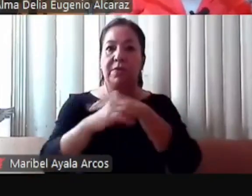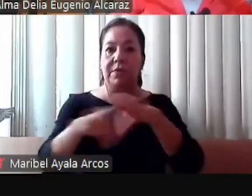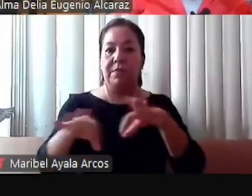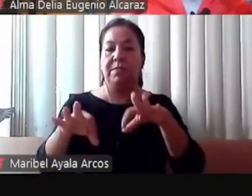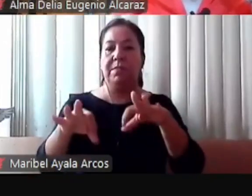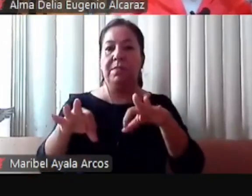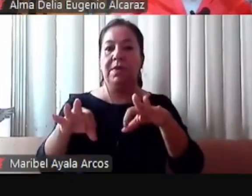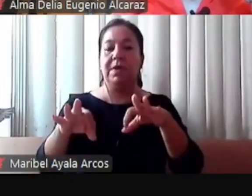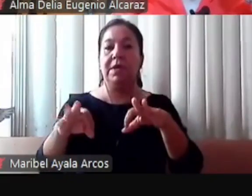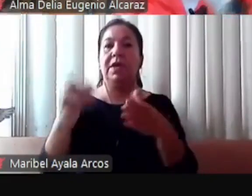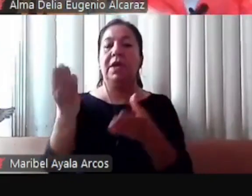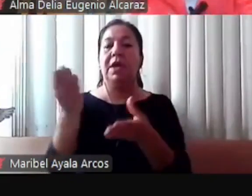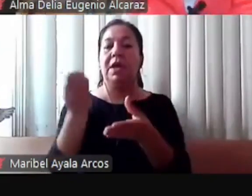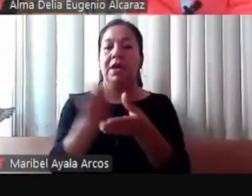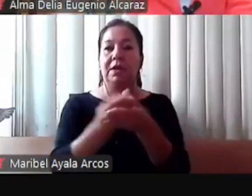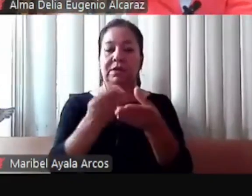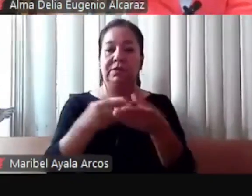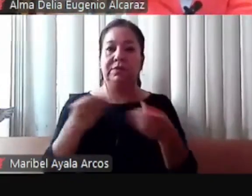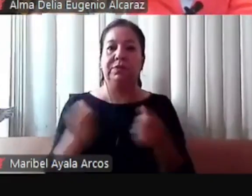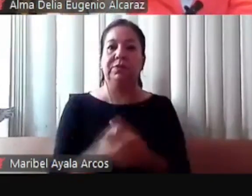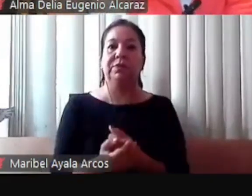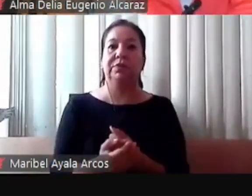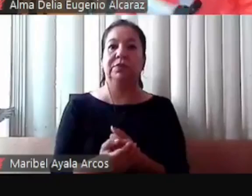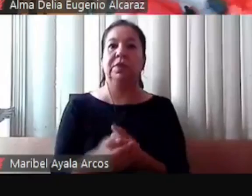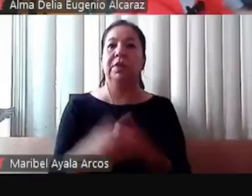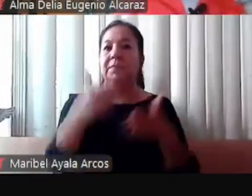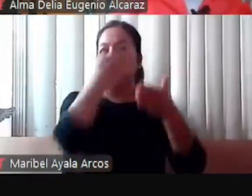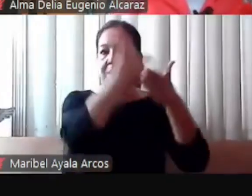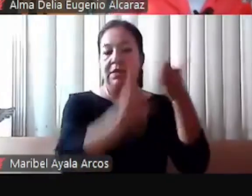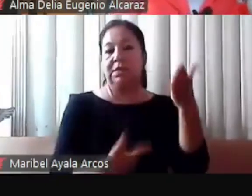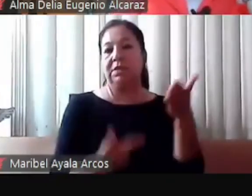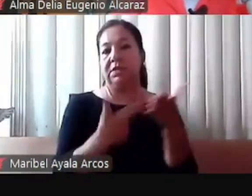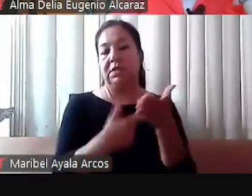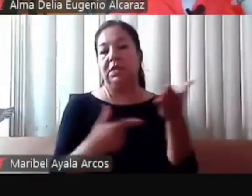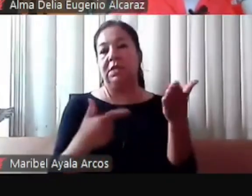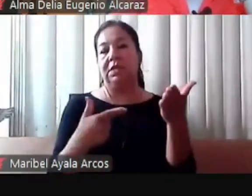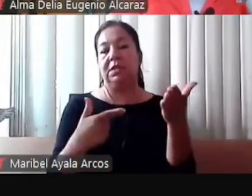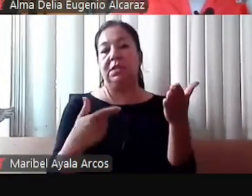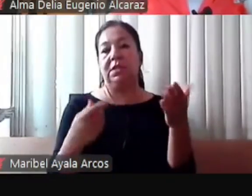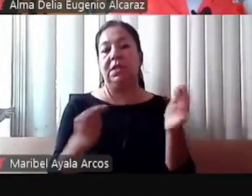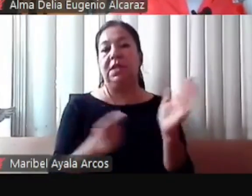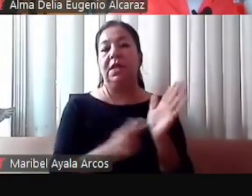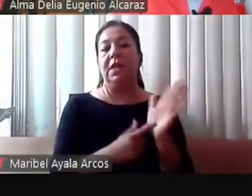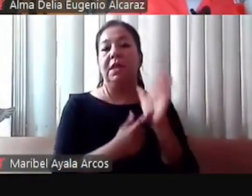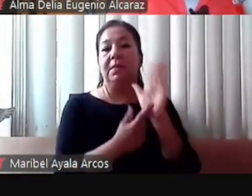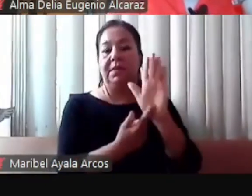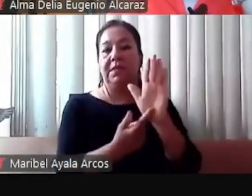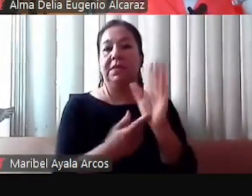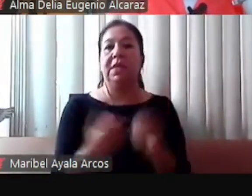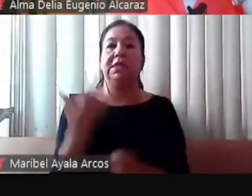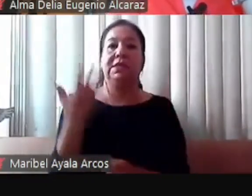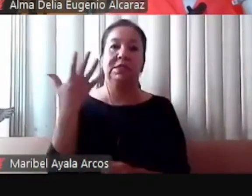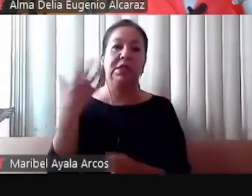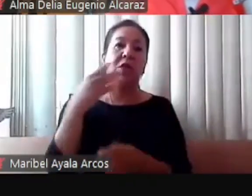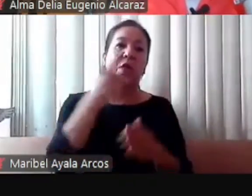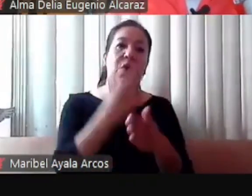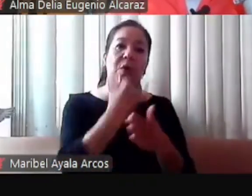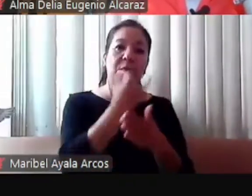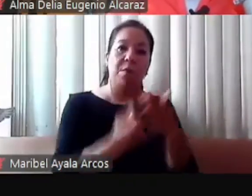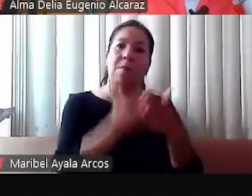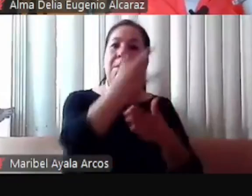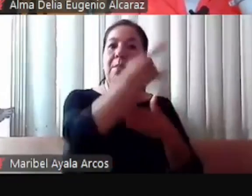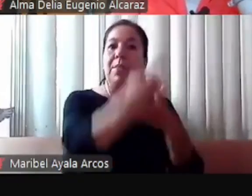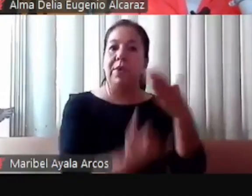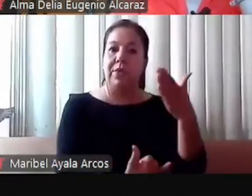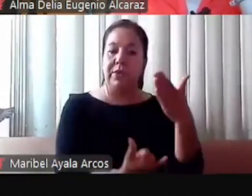hoy. Magistrados, los asuntos listados para analizar y resolver en la presente sesión corresponden a 5 proyectos de resolución, los cuales a